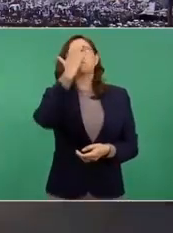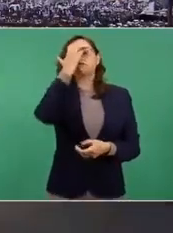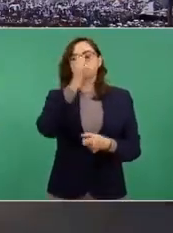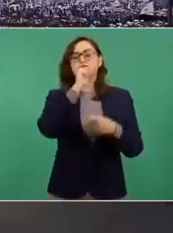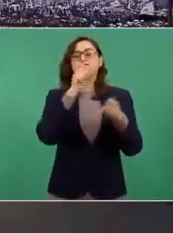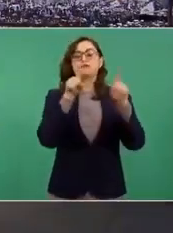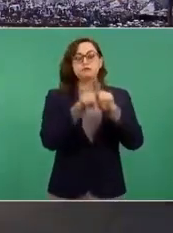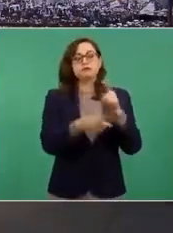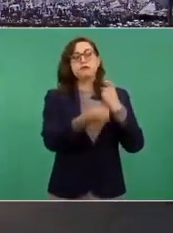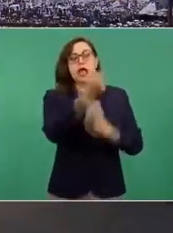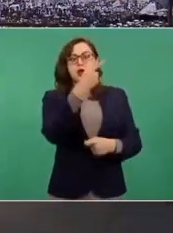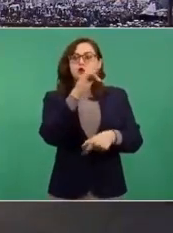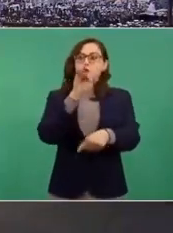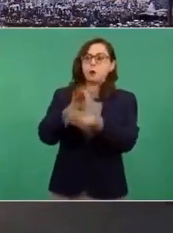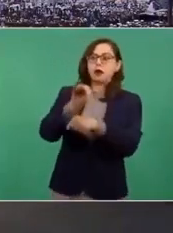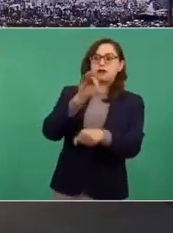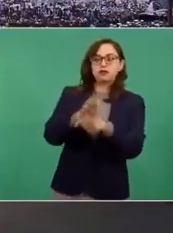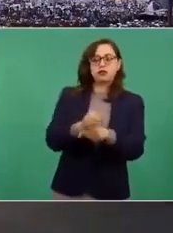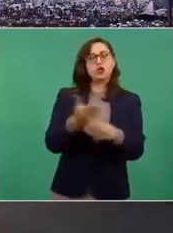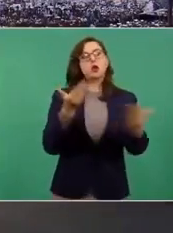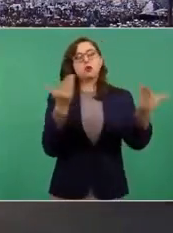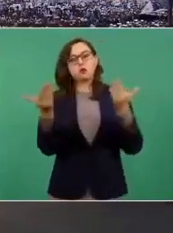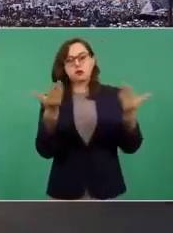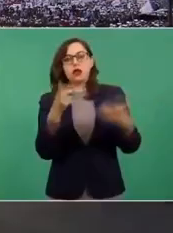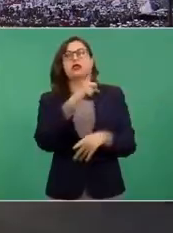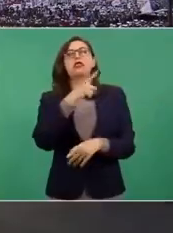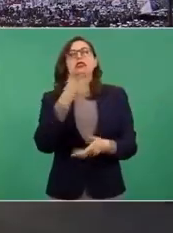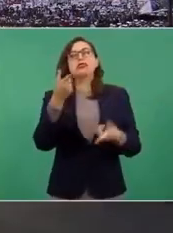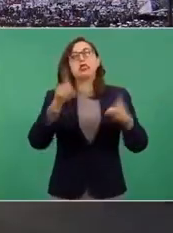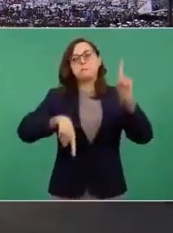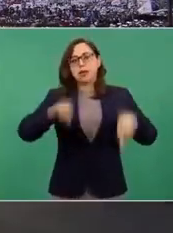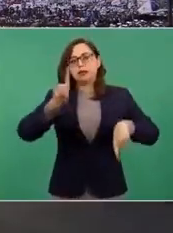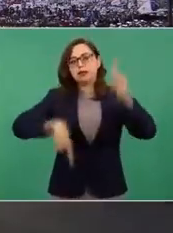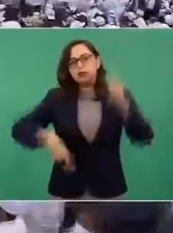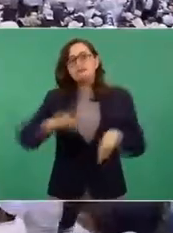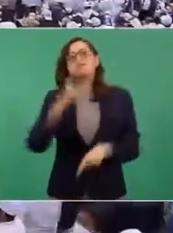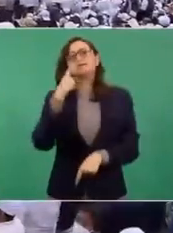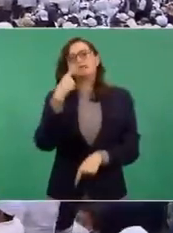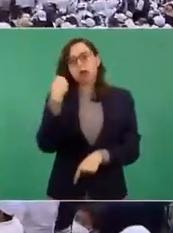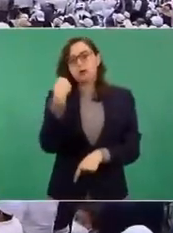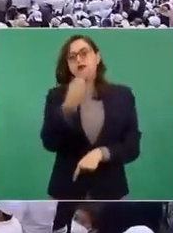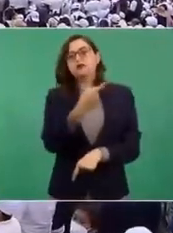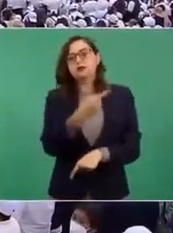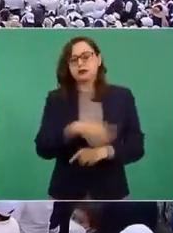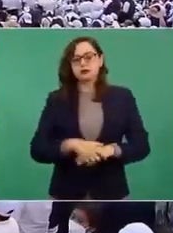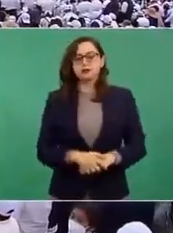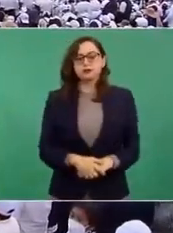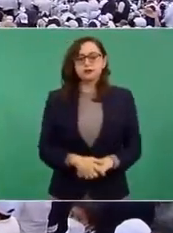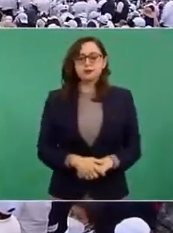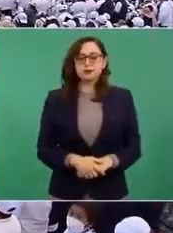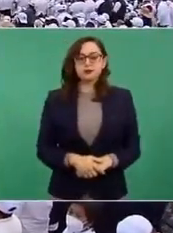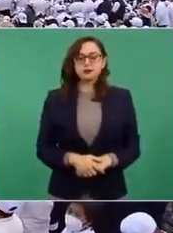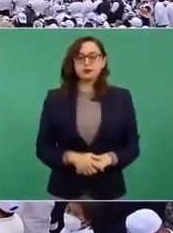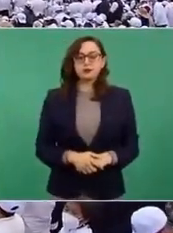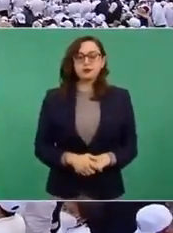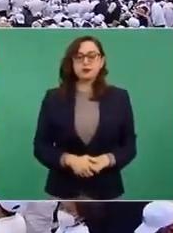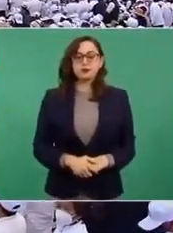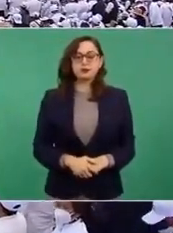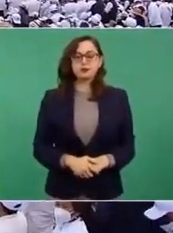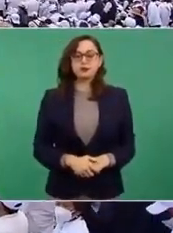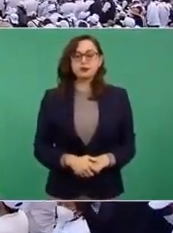Como quien dice, les vamos a decir quiénes sí cooperaron y quiénes no, para que las personas que están acá puedan votar, ¿no? Dependiendo del partido. Hemos